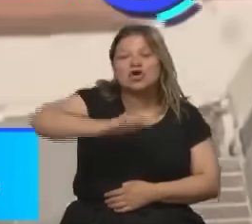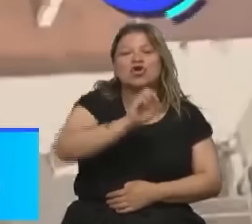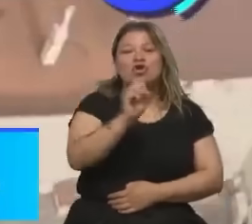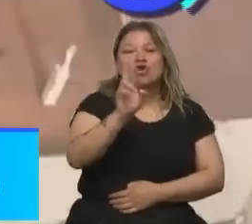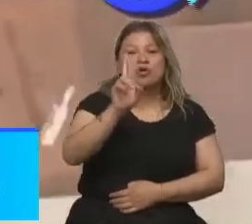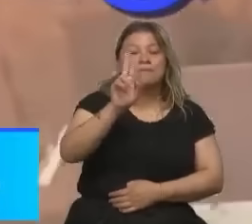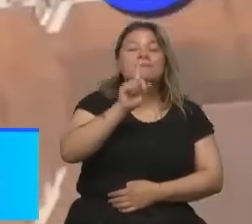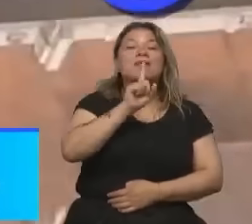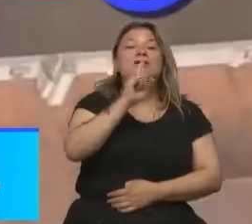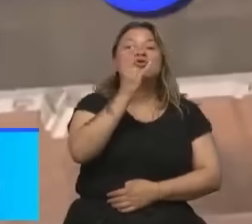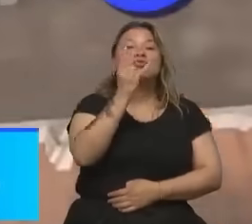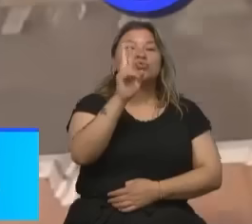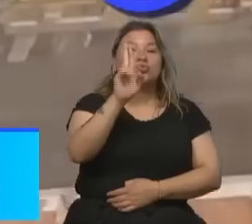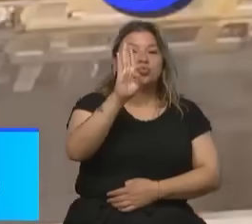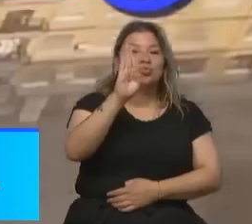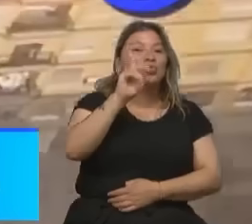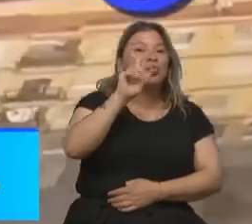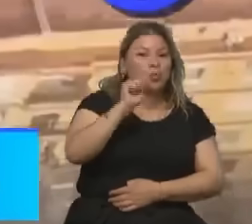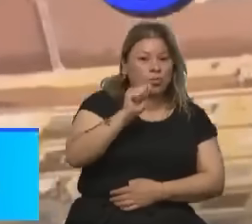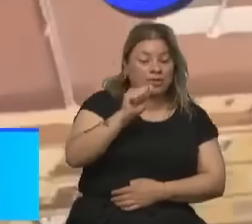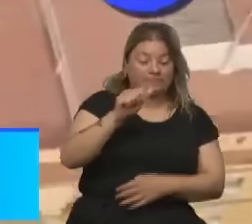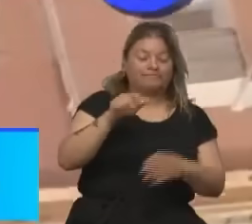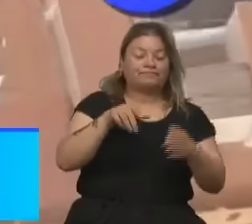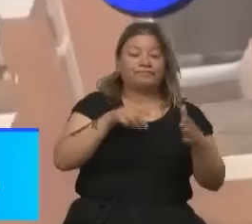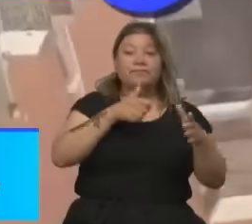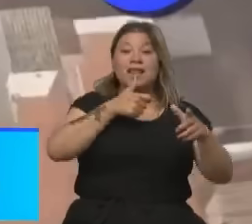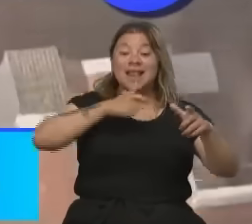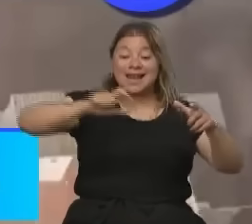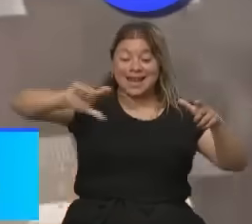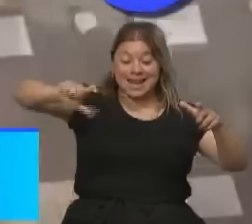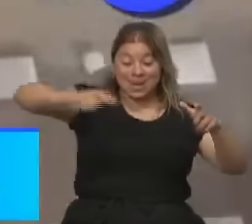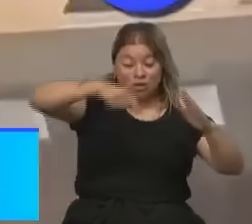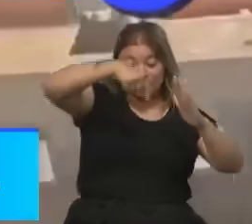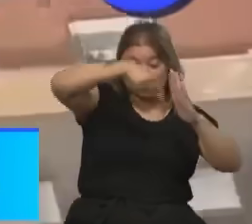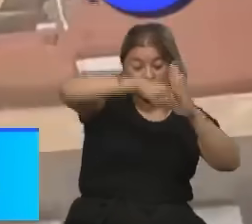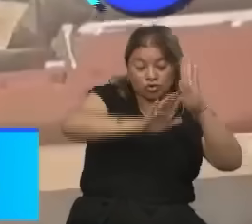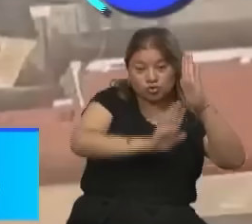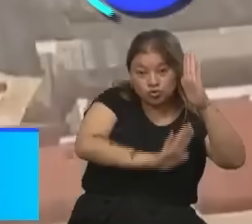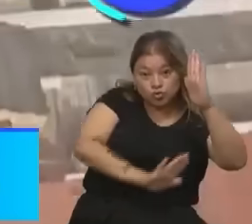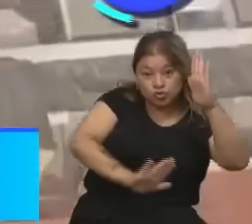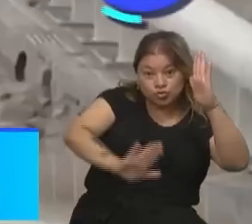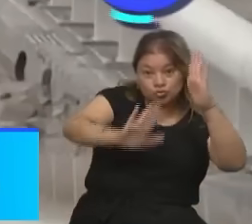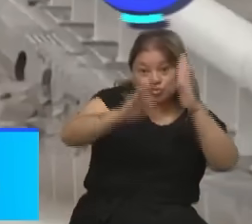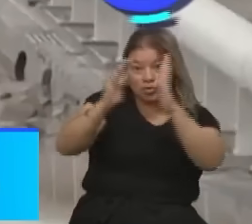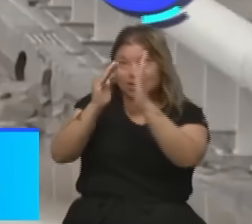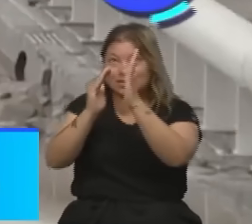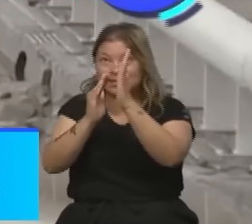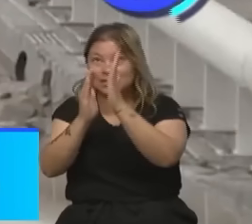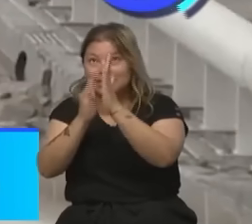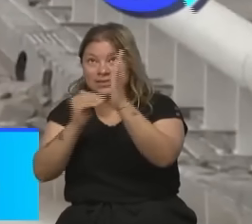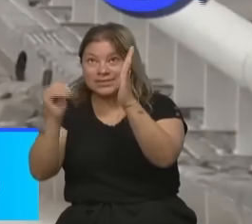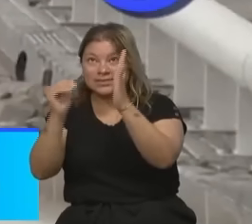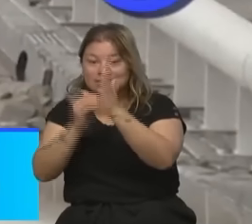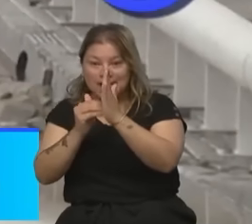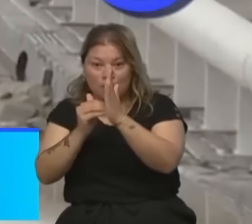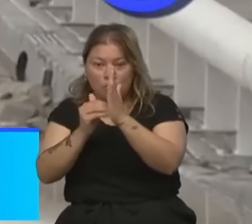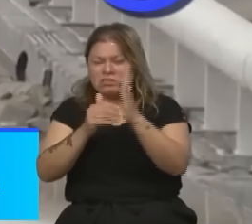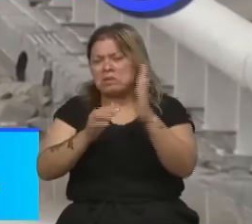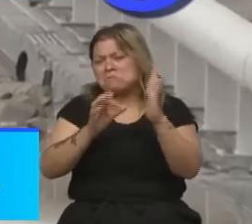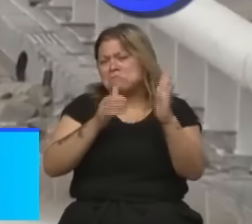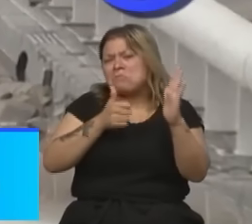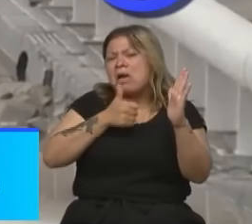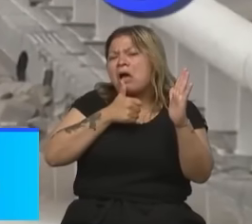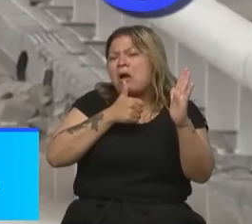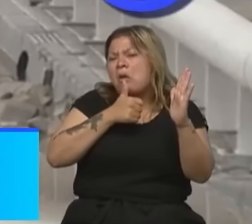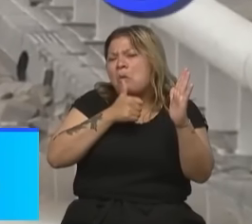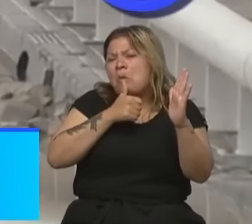se desvió el brazo del río hacia el sur. Ese brazo del río hacia el sur, que está camino de Valencia hacia Alicante, casi nunca trae agua o trae